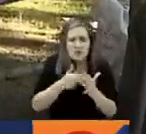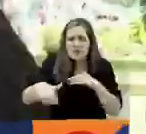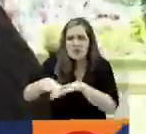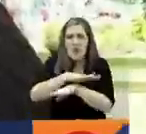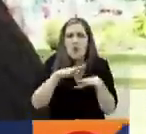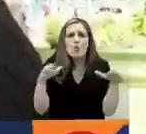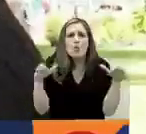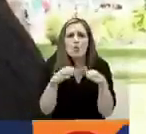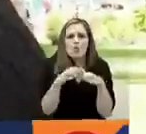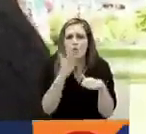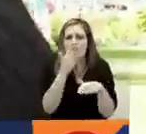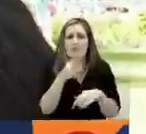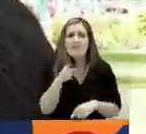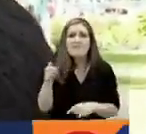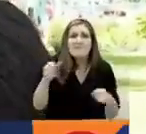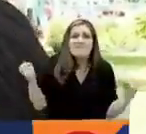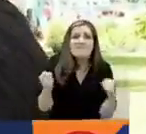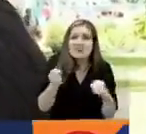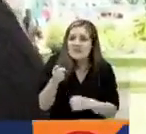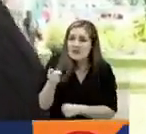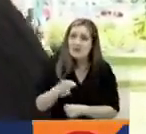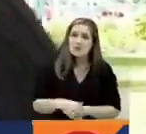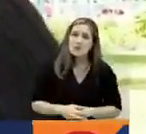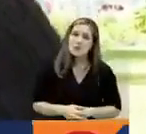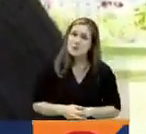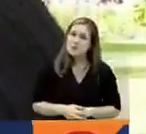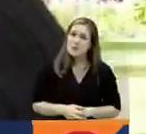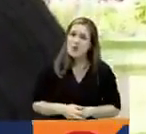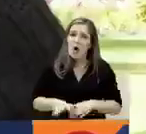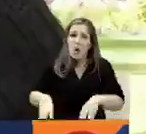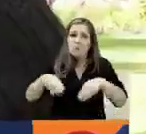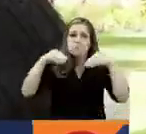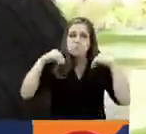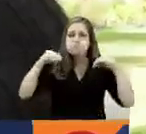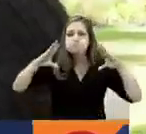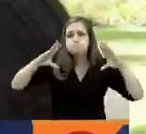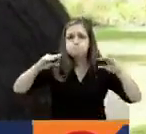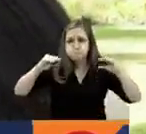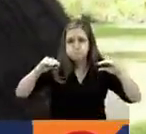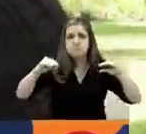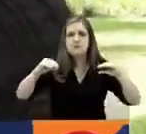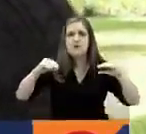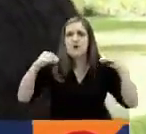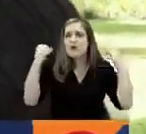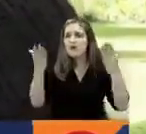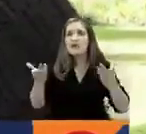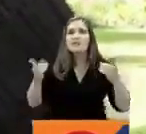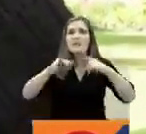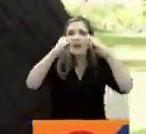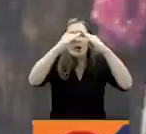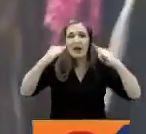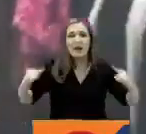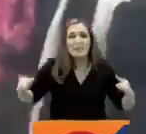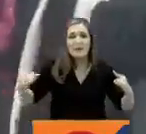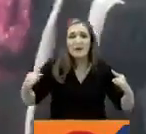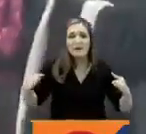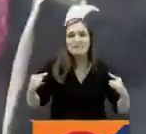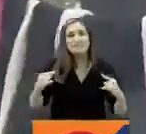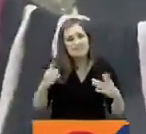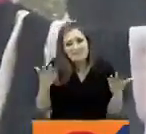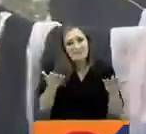Emberá. Están pasando mucho frío sobre todo, ¿no? Sí. Cobijas y colchones que... y carpas, que no es tan